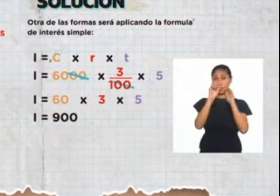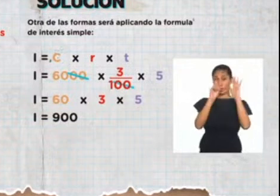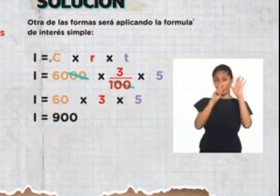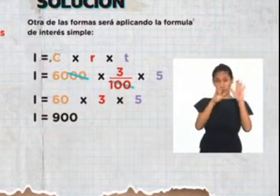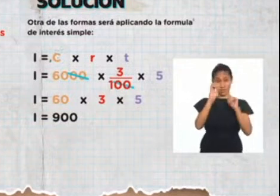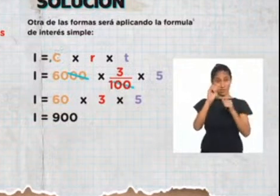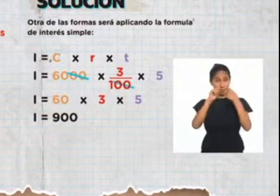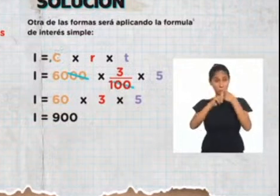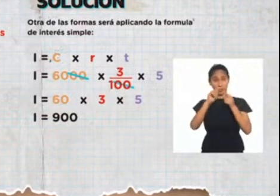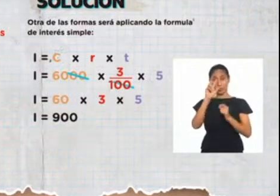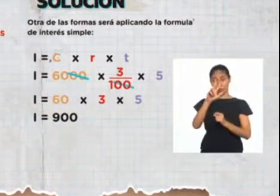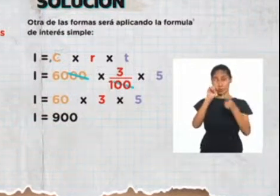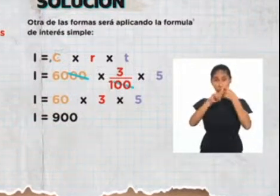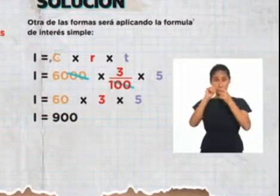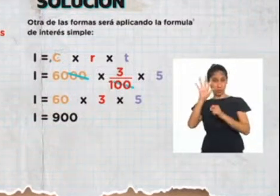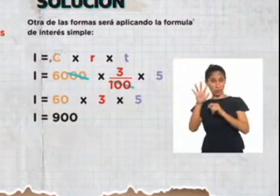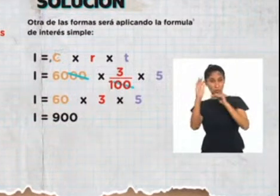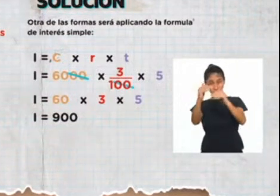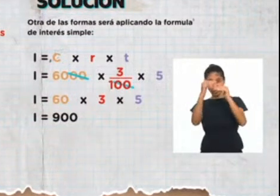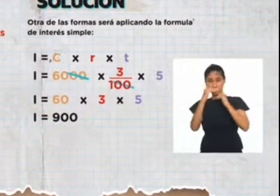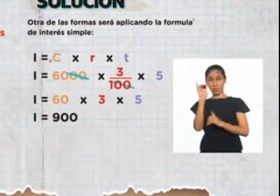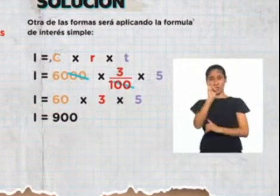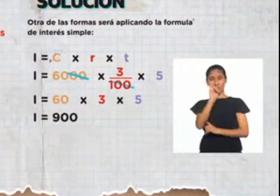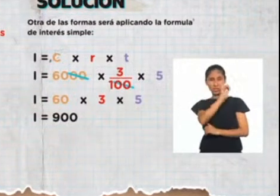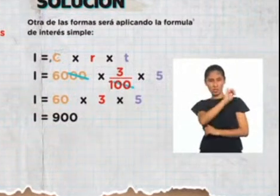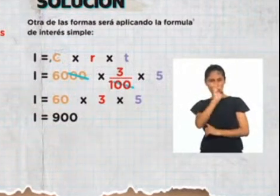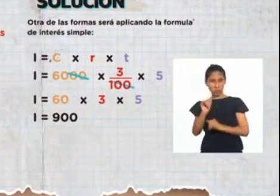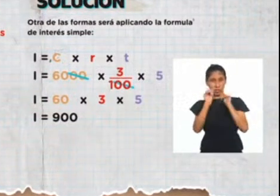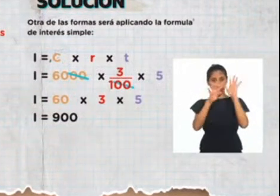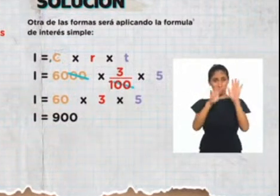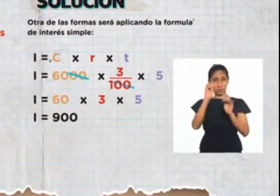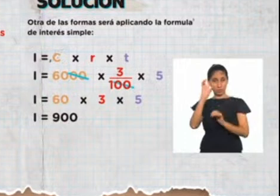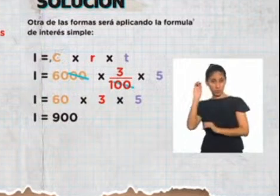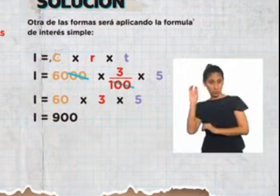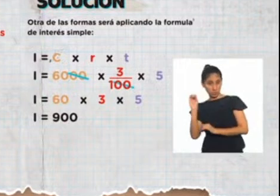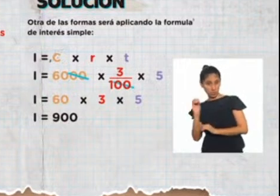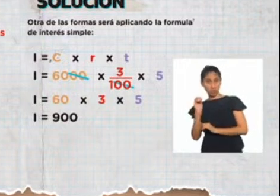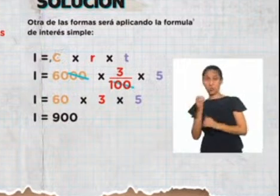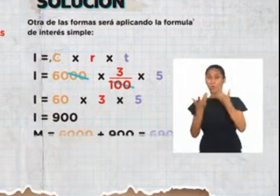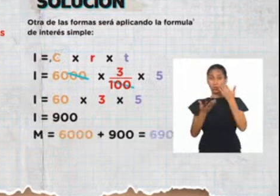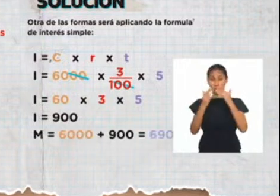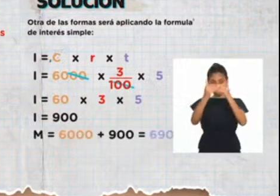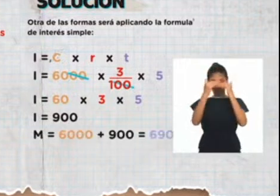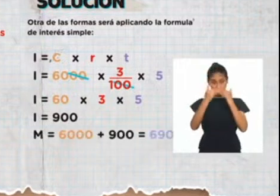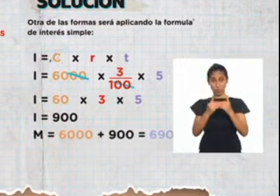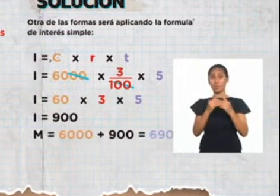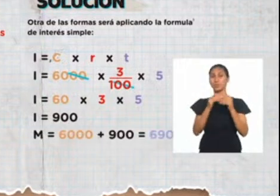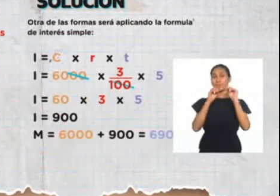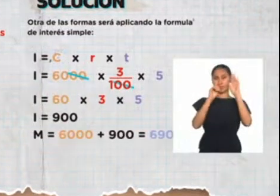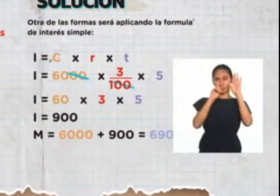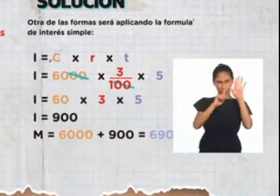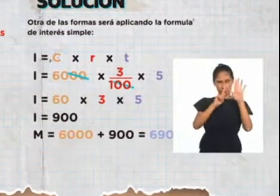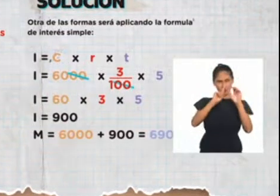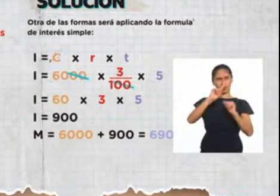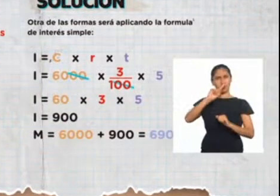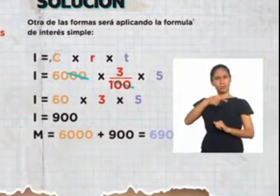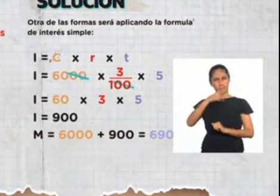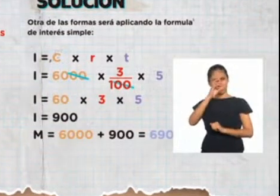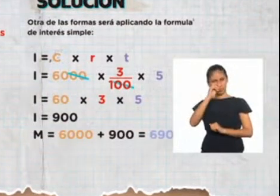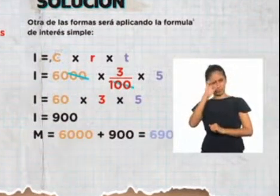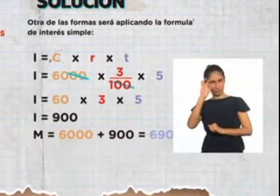calcular el monto que debe devolver, calculamos el monto sumando el capital más el interés